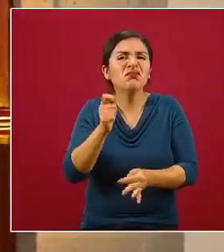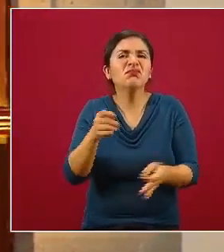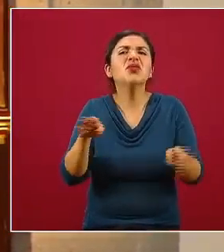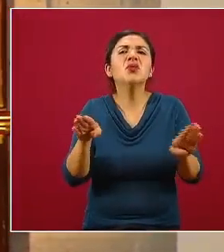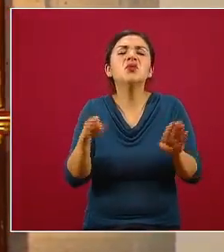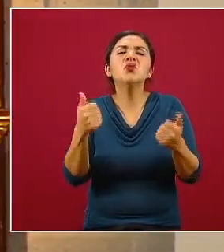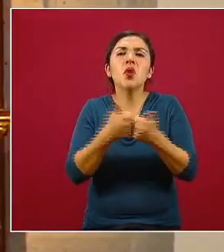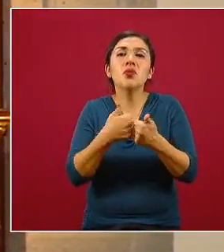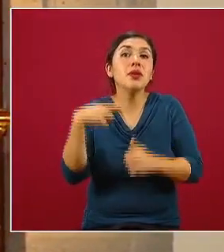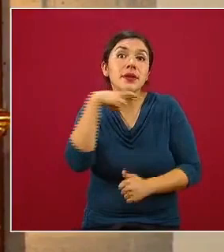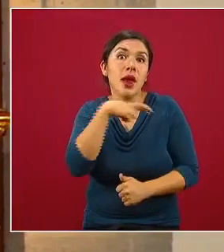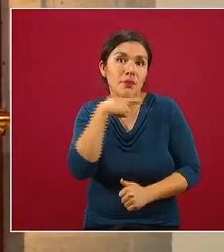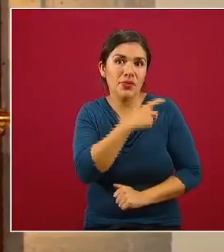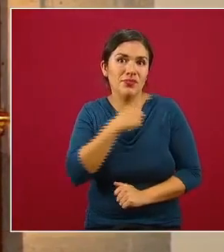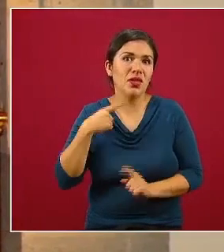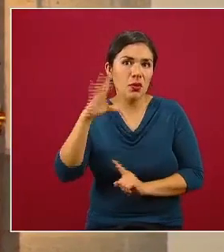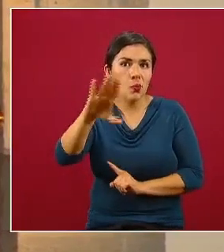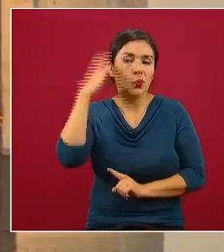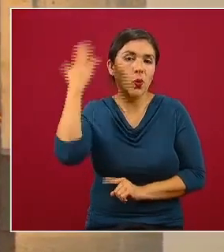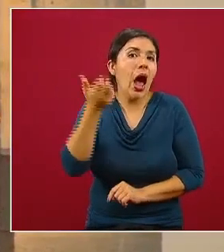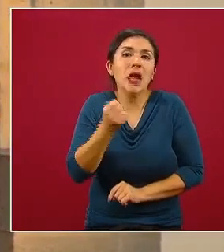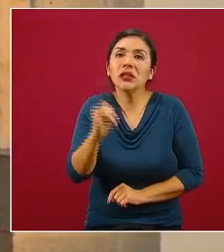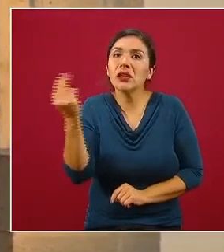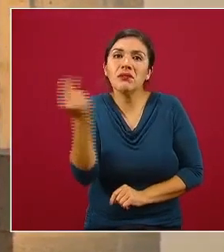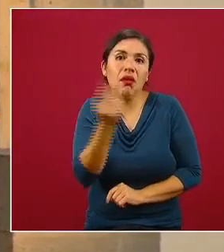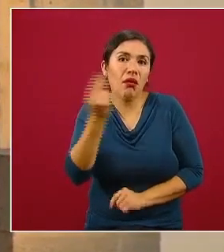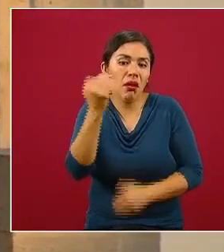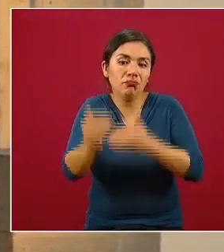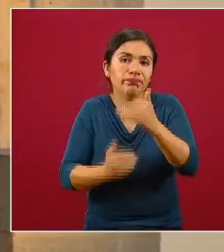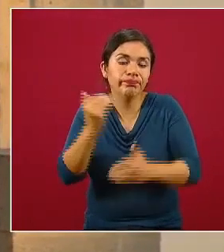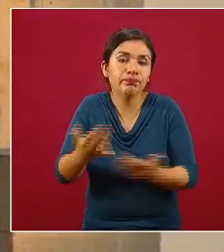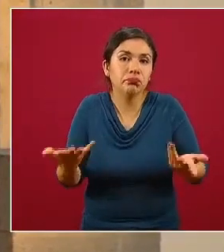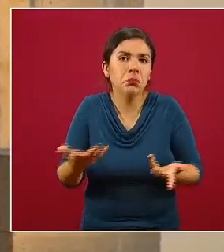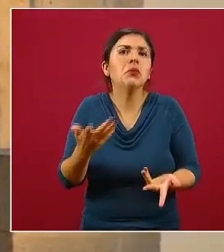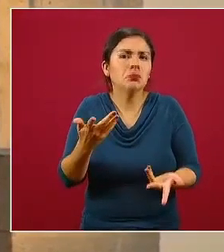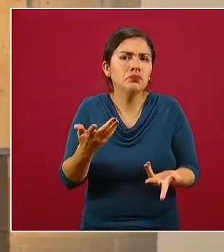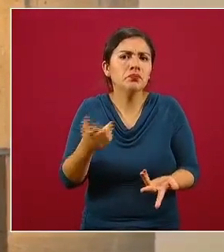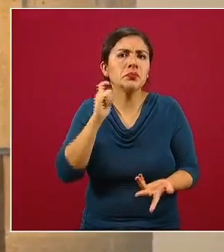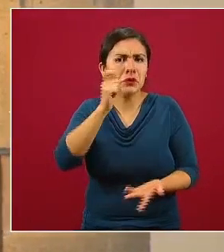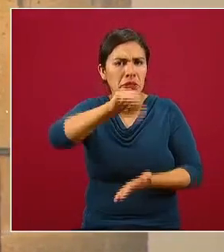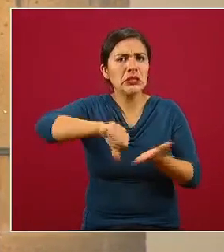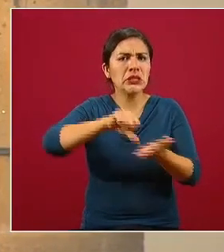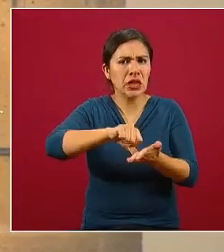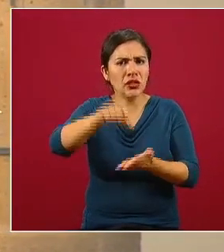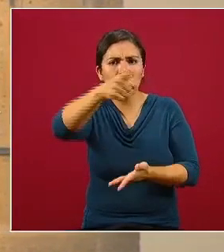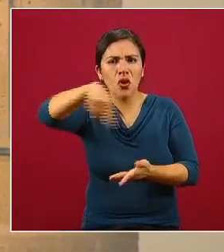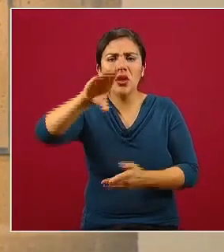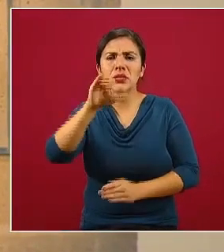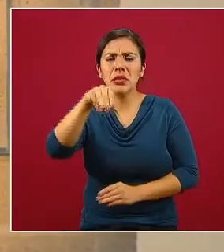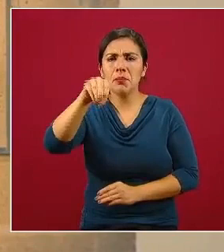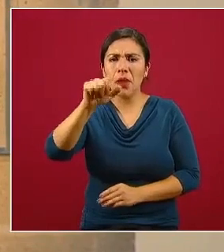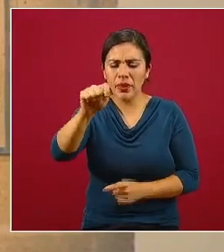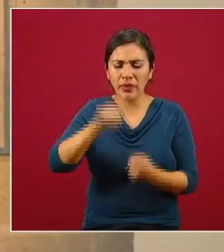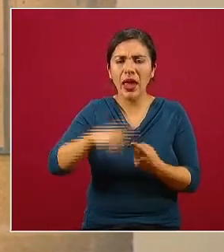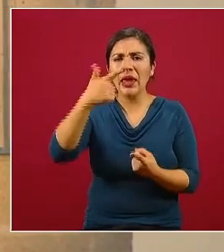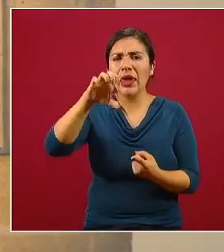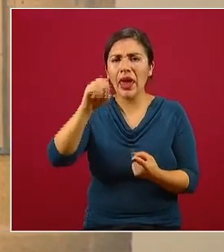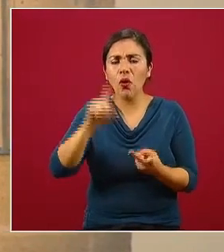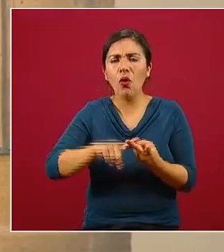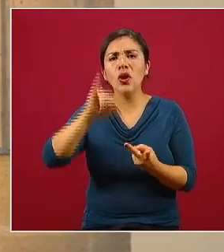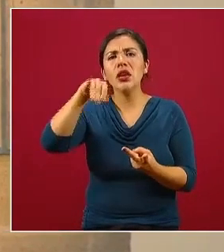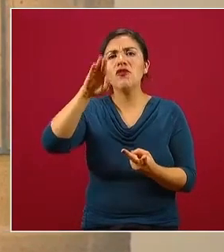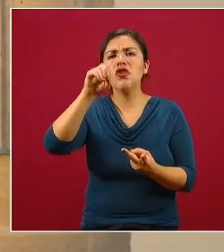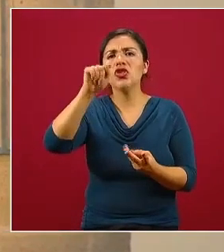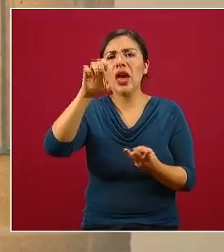cierta celeridad, porque pues así lo requiere. Bueno, pues están estos centros públicos, el CIMAT, el Centro Geo y el